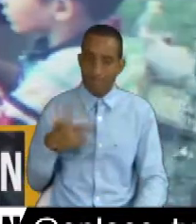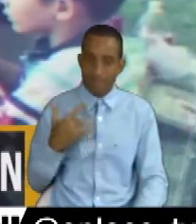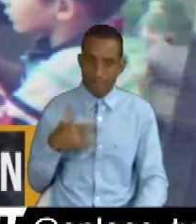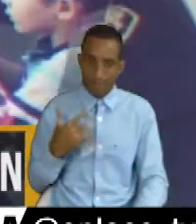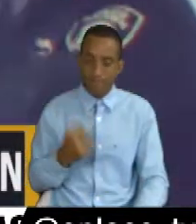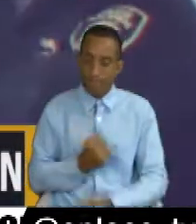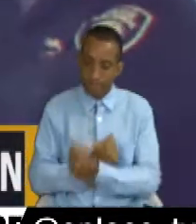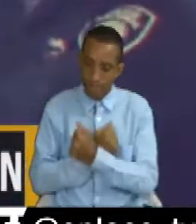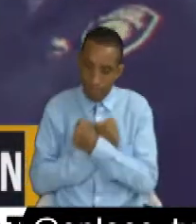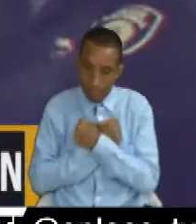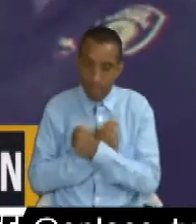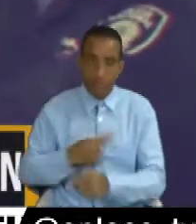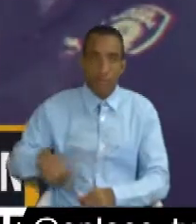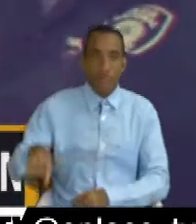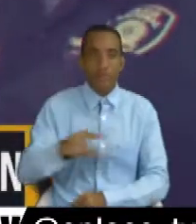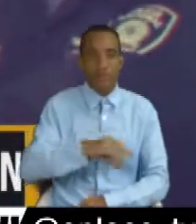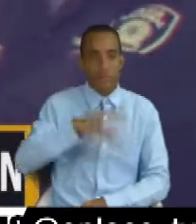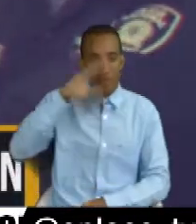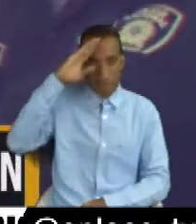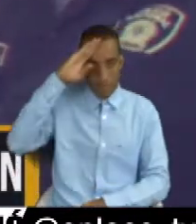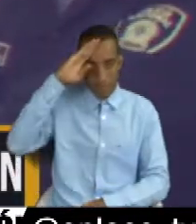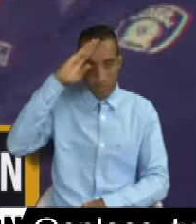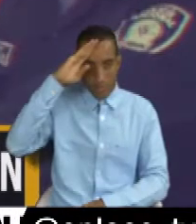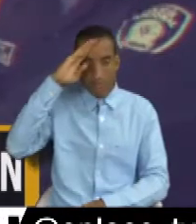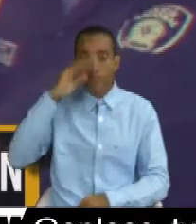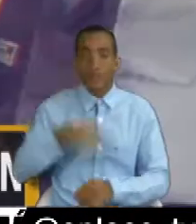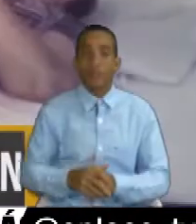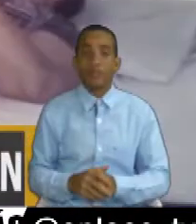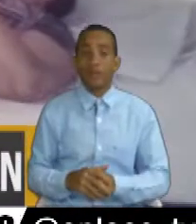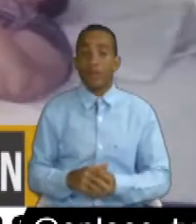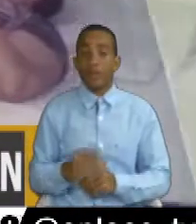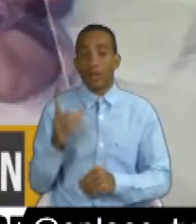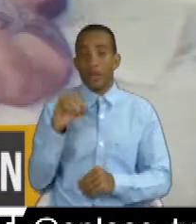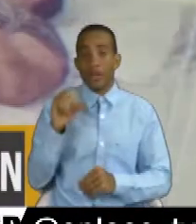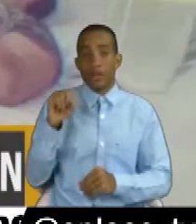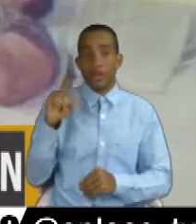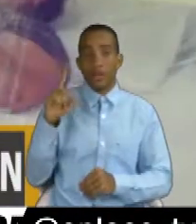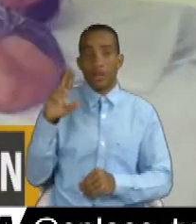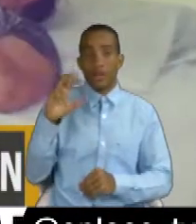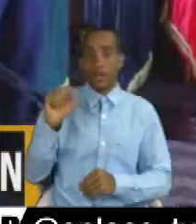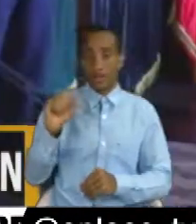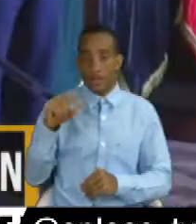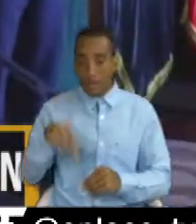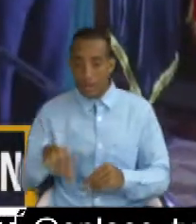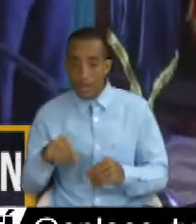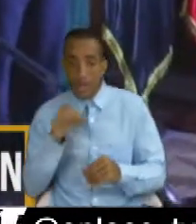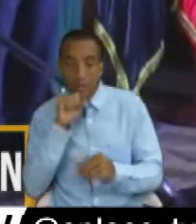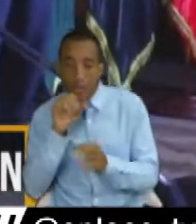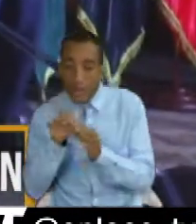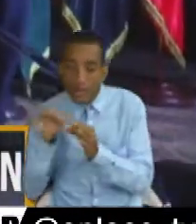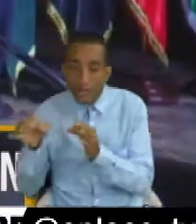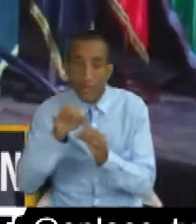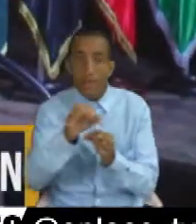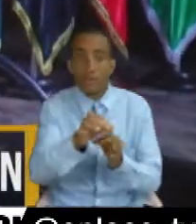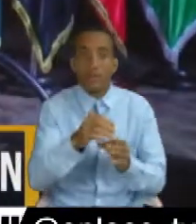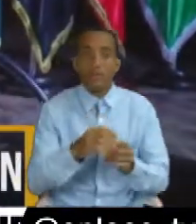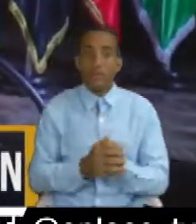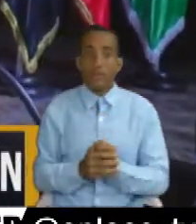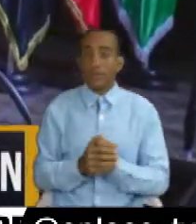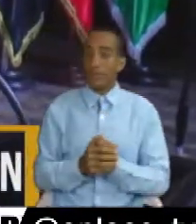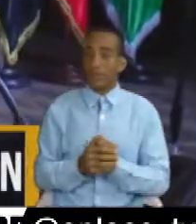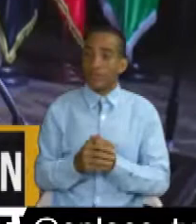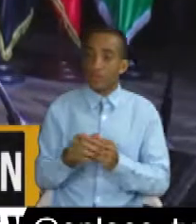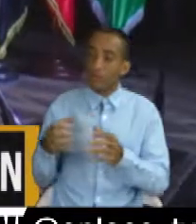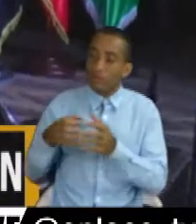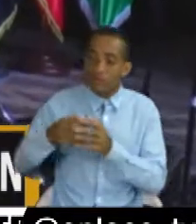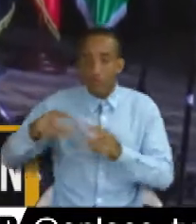el trabajo de la Policía Nacional. Sandra Moreno en el Magdalena Medio continuará con esta importante función, coordinando junto a quienes hacen